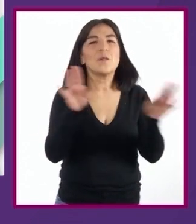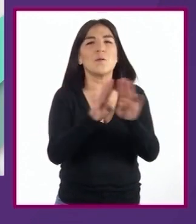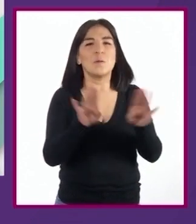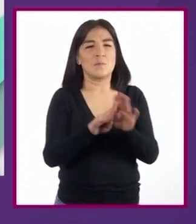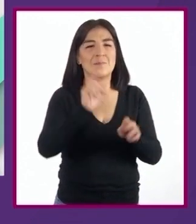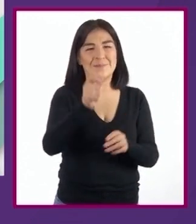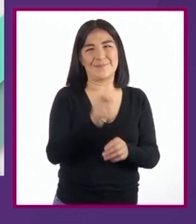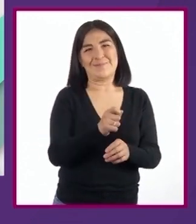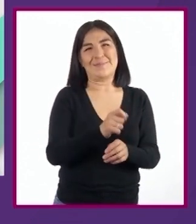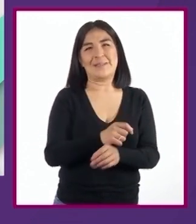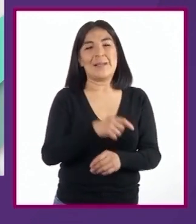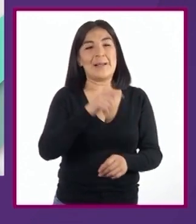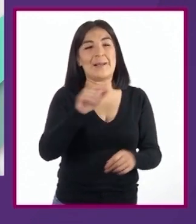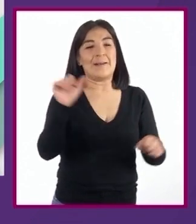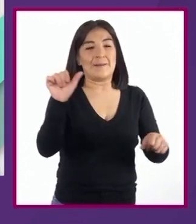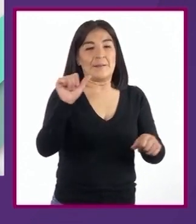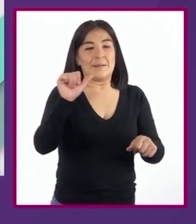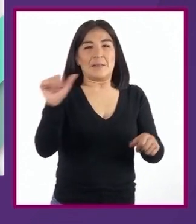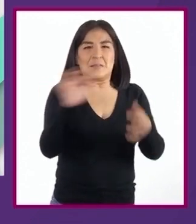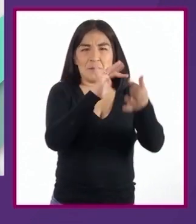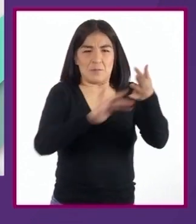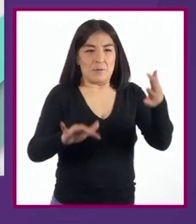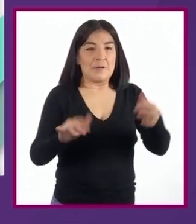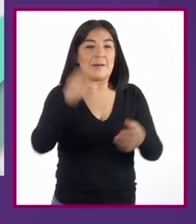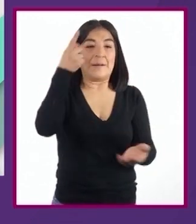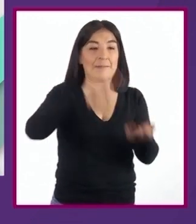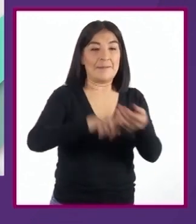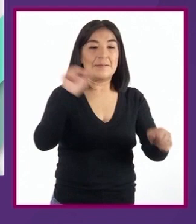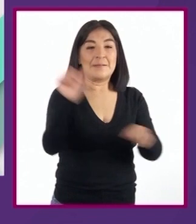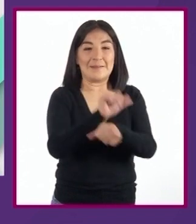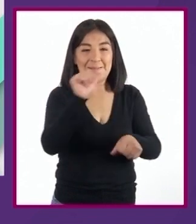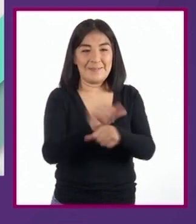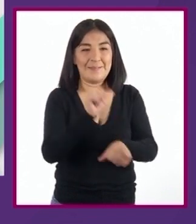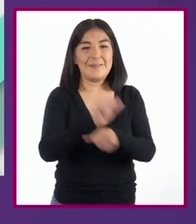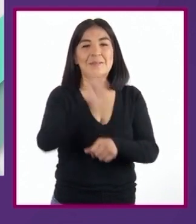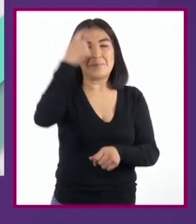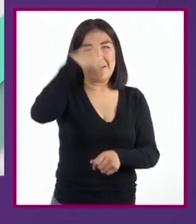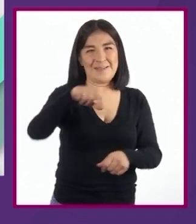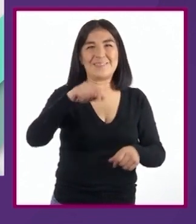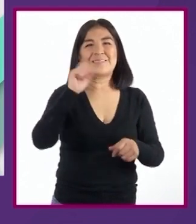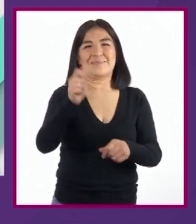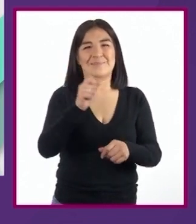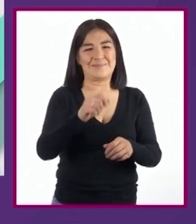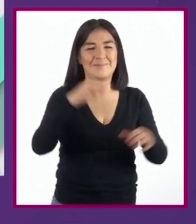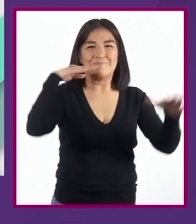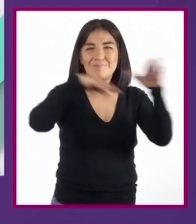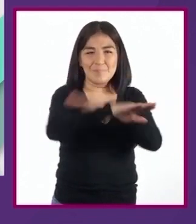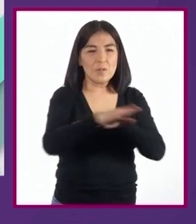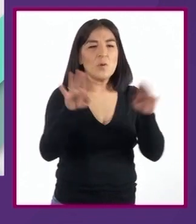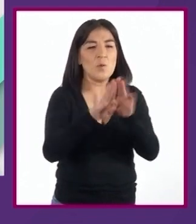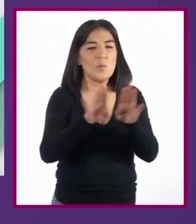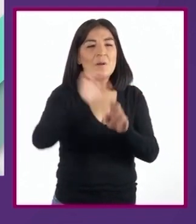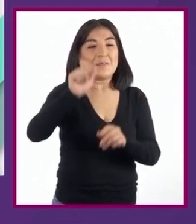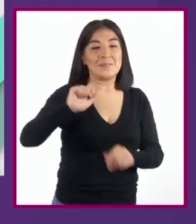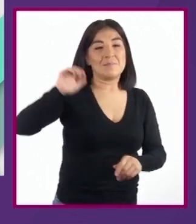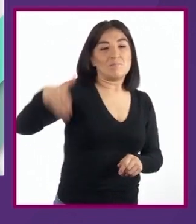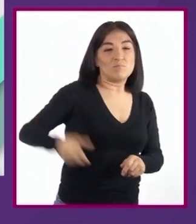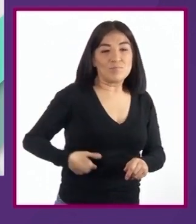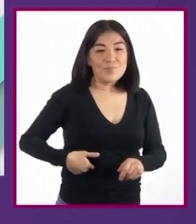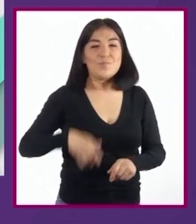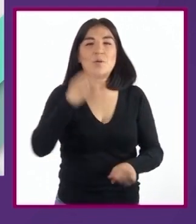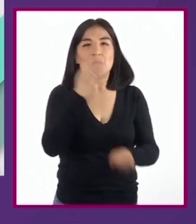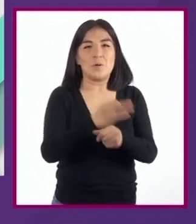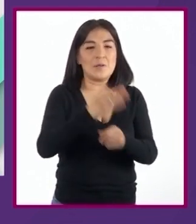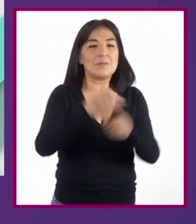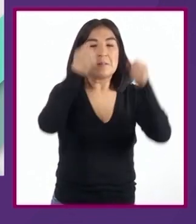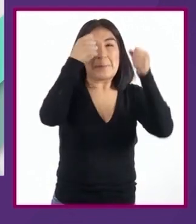a sus asegurados de acuerdo con el número de accidentes que se presentan al mes. La siguiente tabla recoge la información de 100